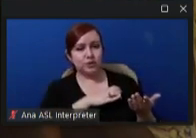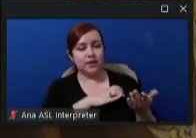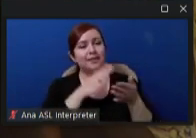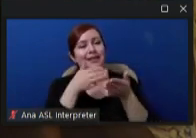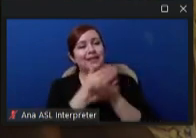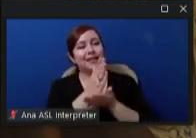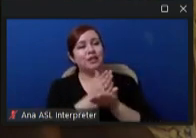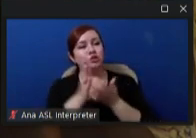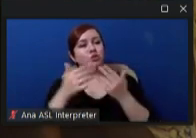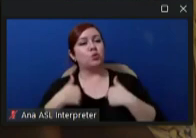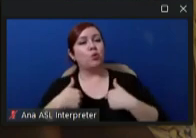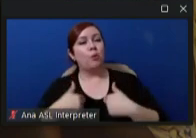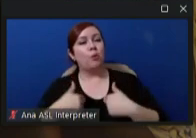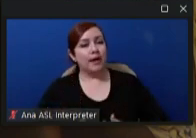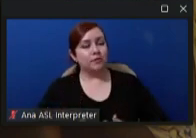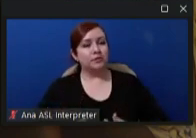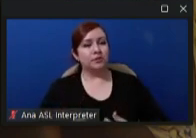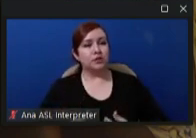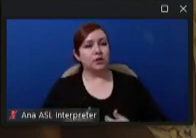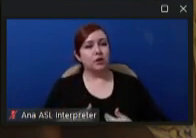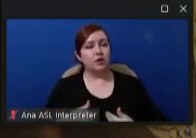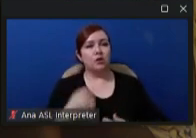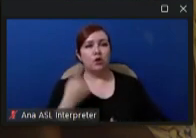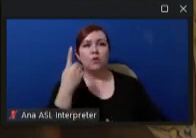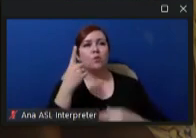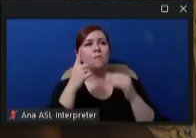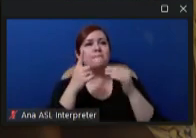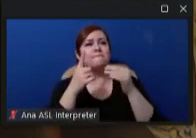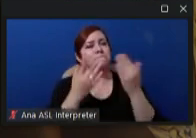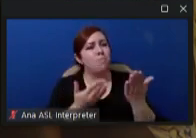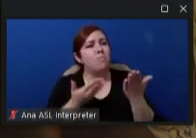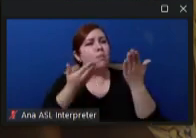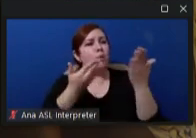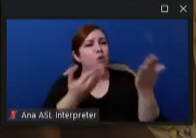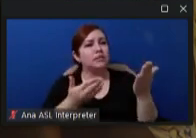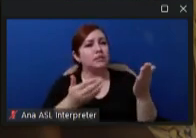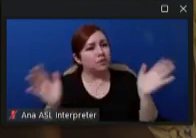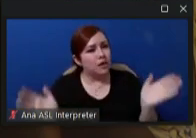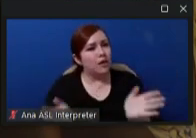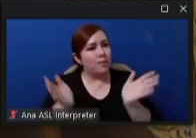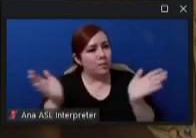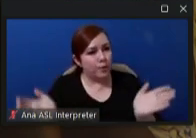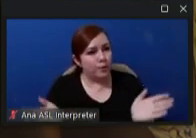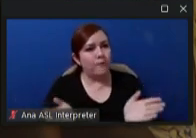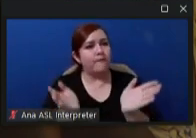Humanos con el firme propósito de promover